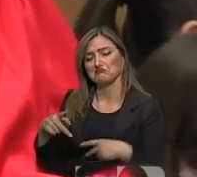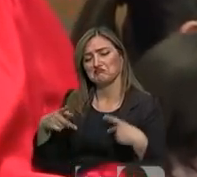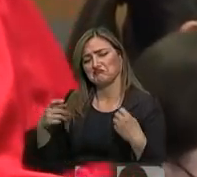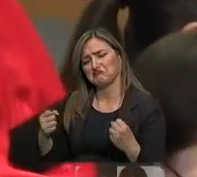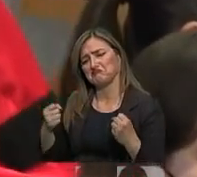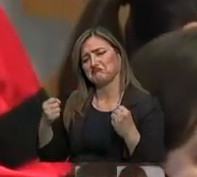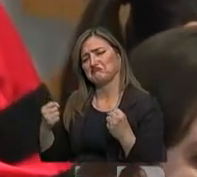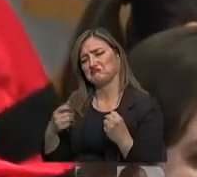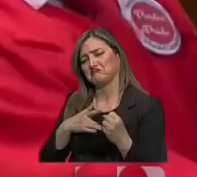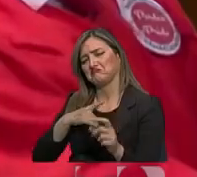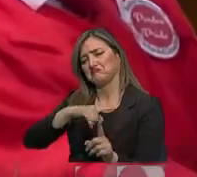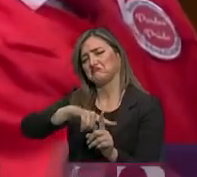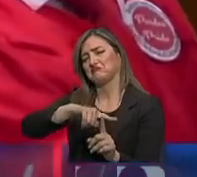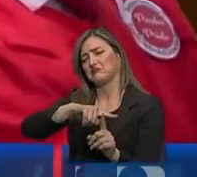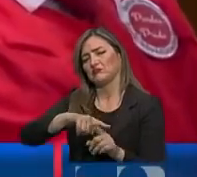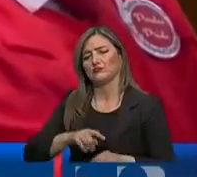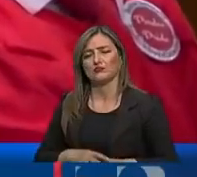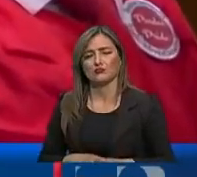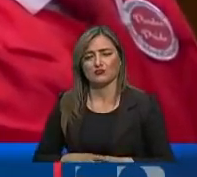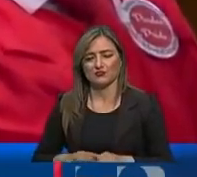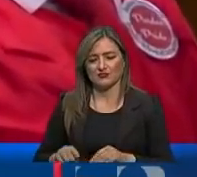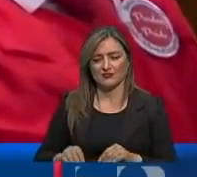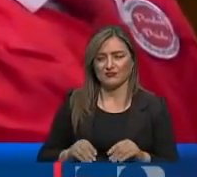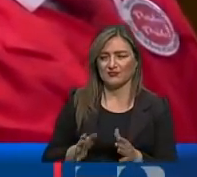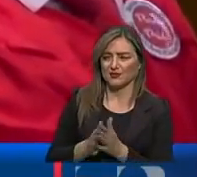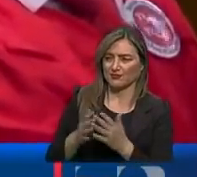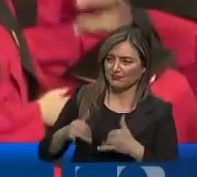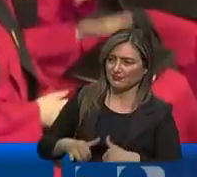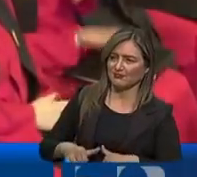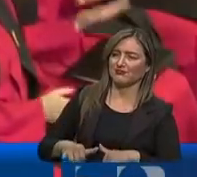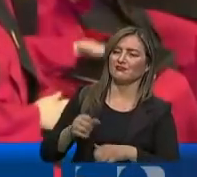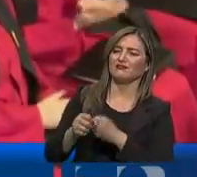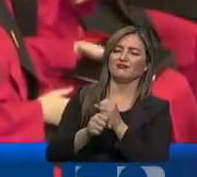y optimismo. La Madre Tierra le pide que siga así